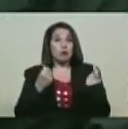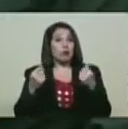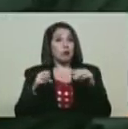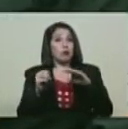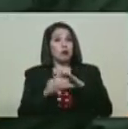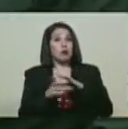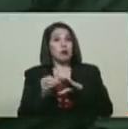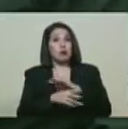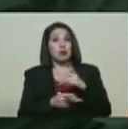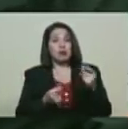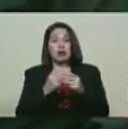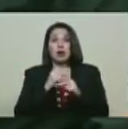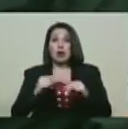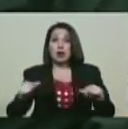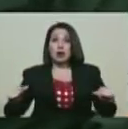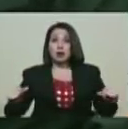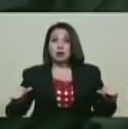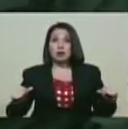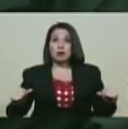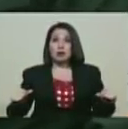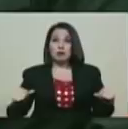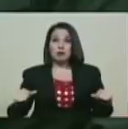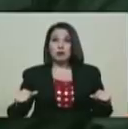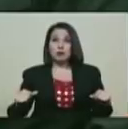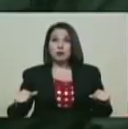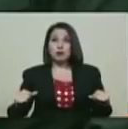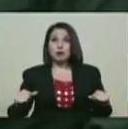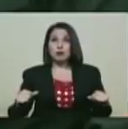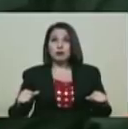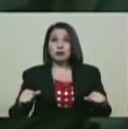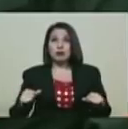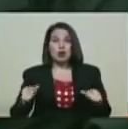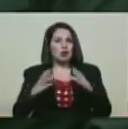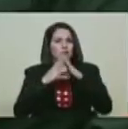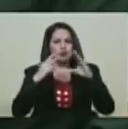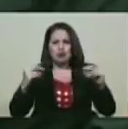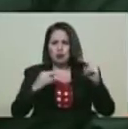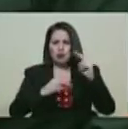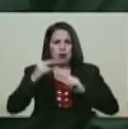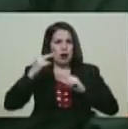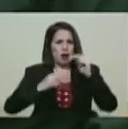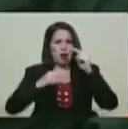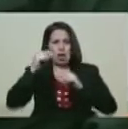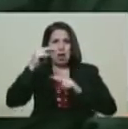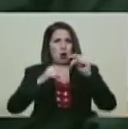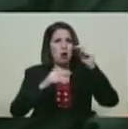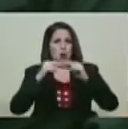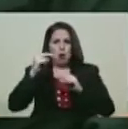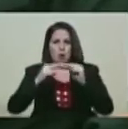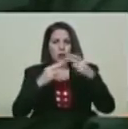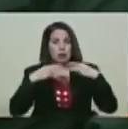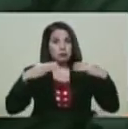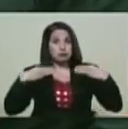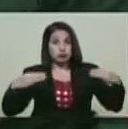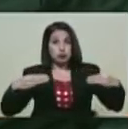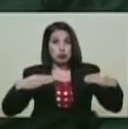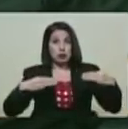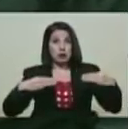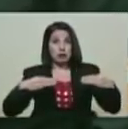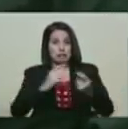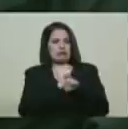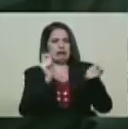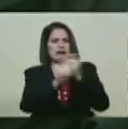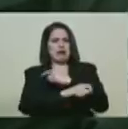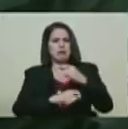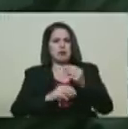Compensación Interterritorial, para que ninguna obra pública sufra ningún tipo de